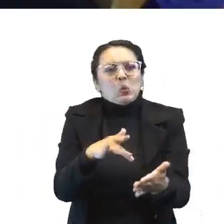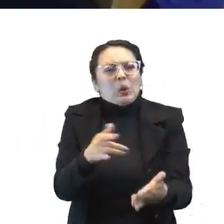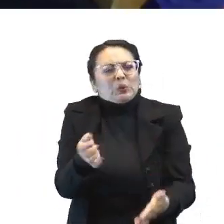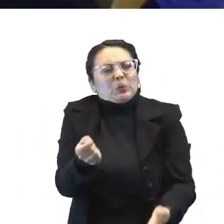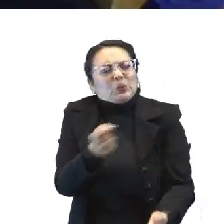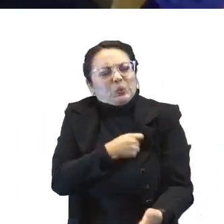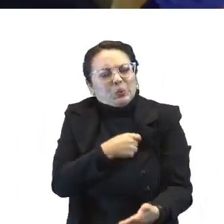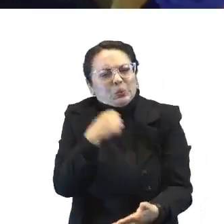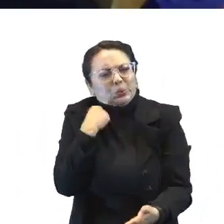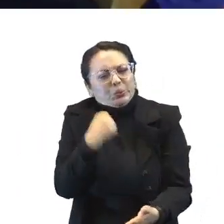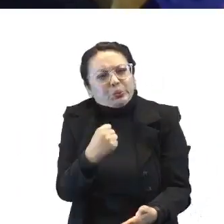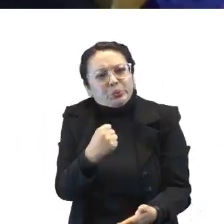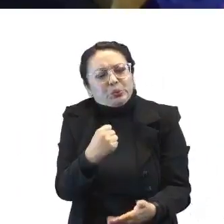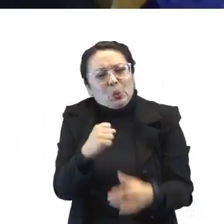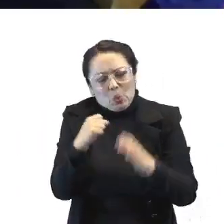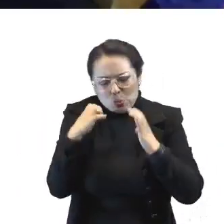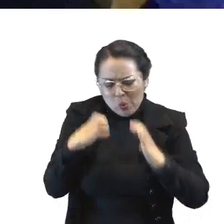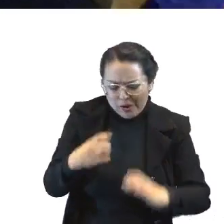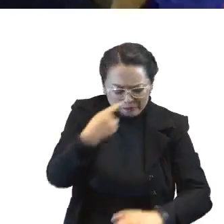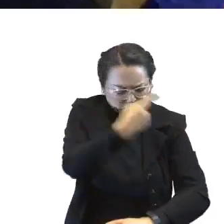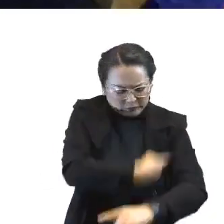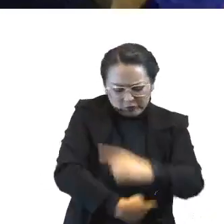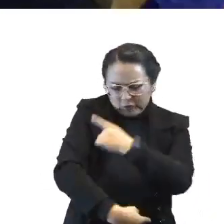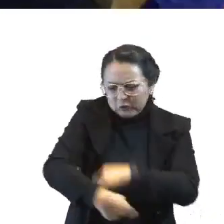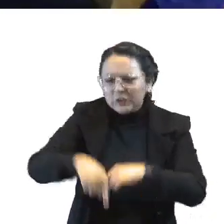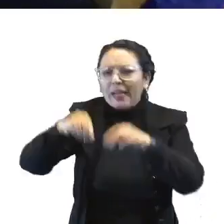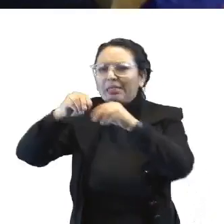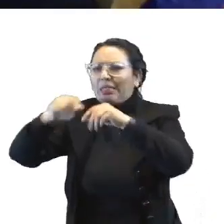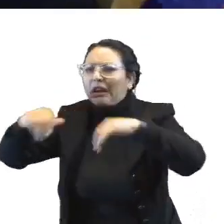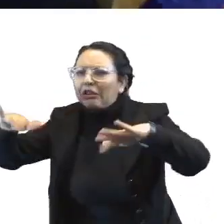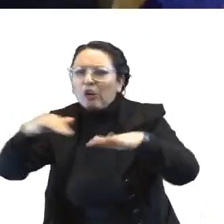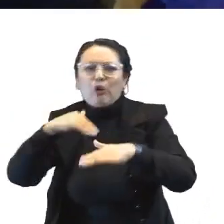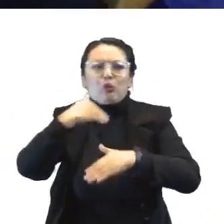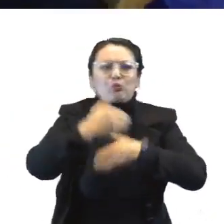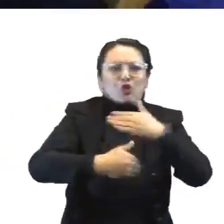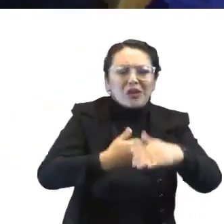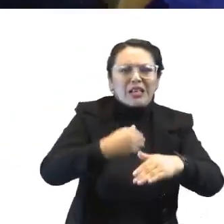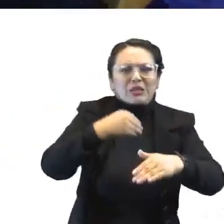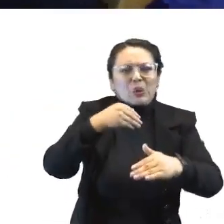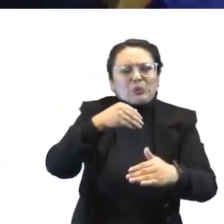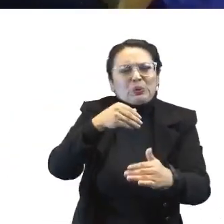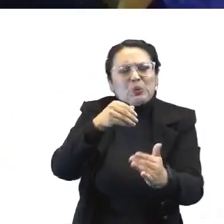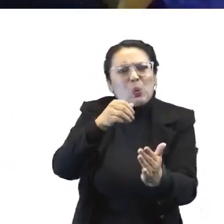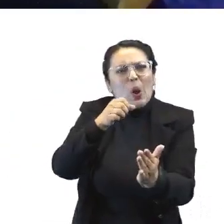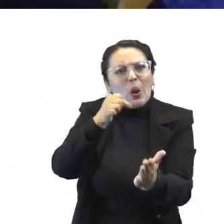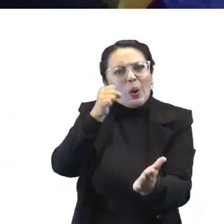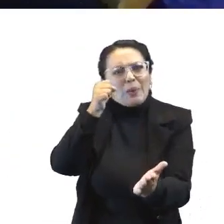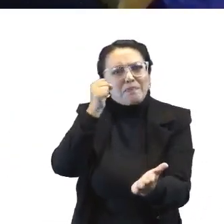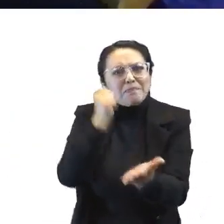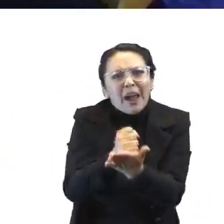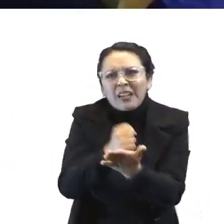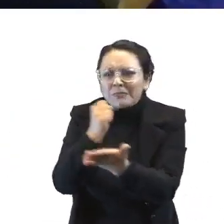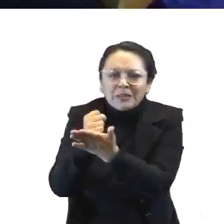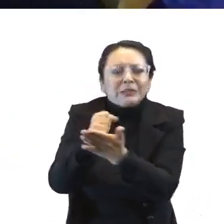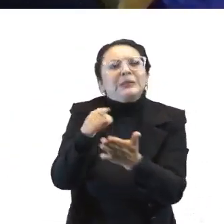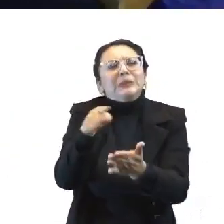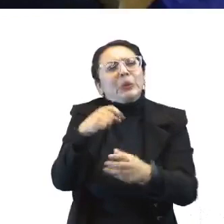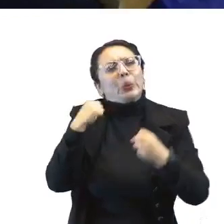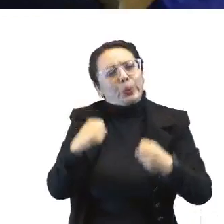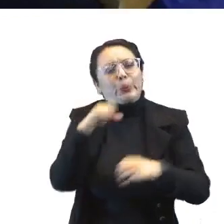imborrables en los cuerpos, territorios, procesos de las mujeres en Colombia.